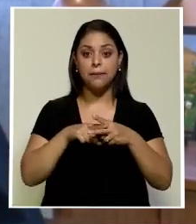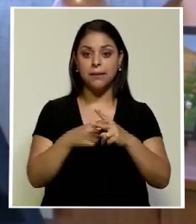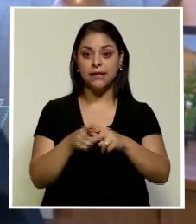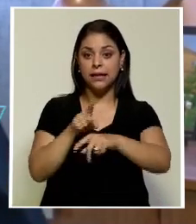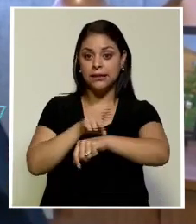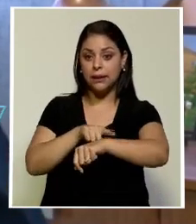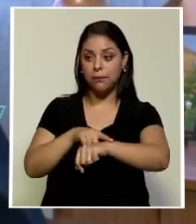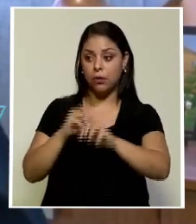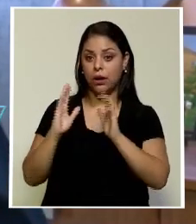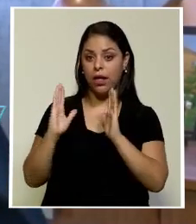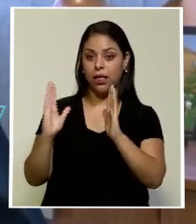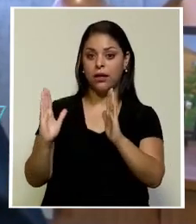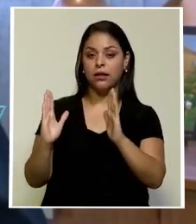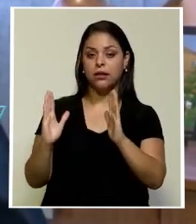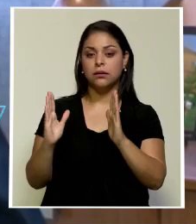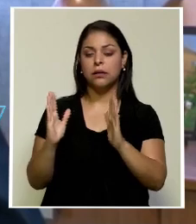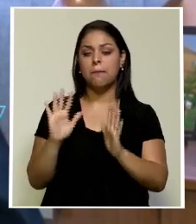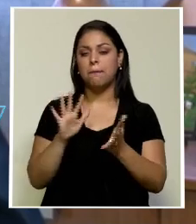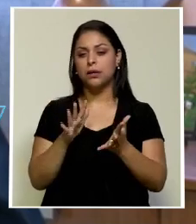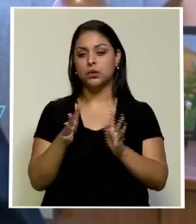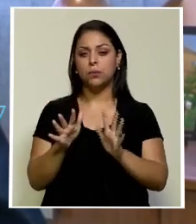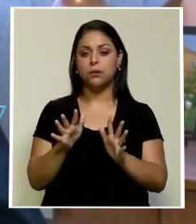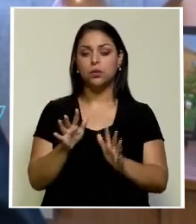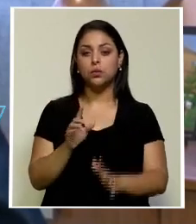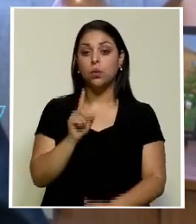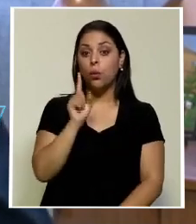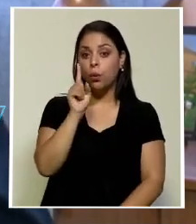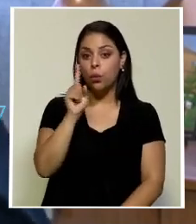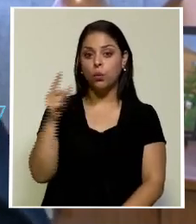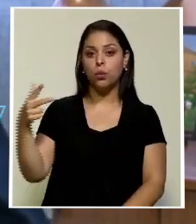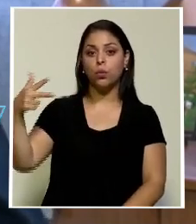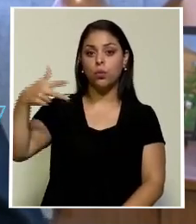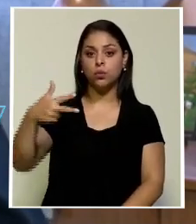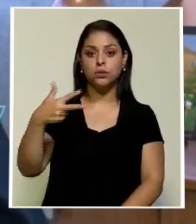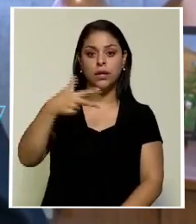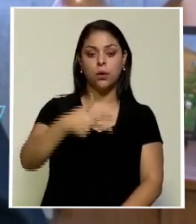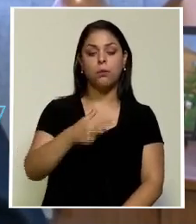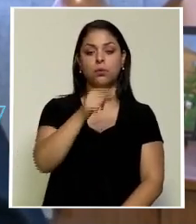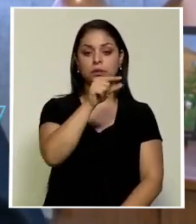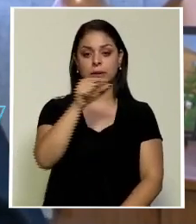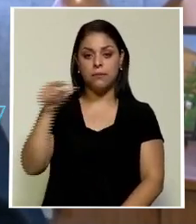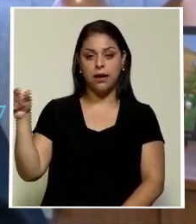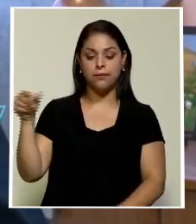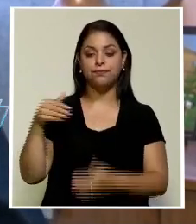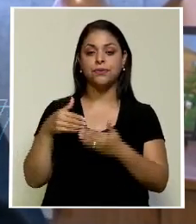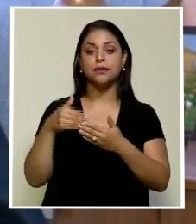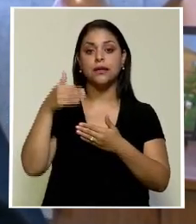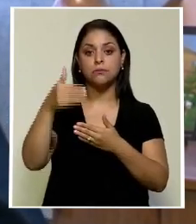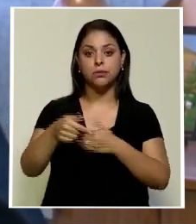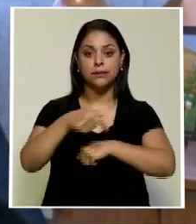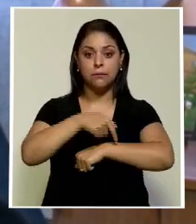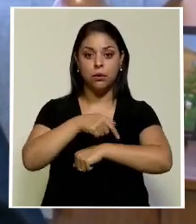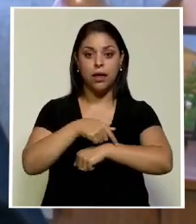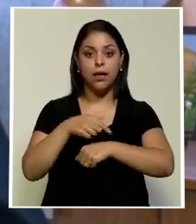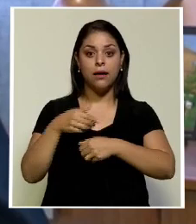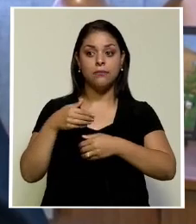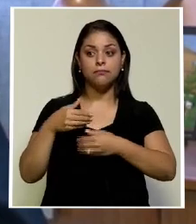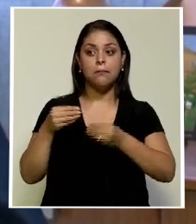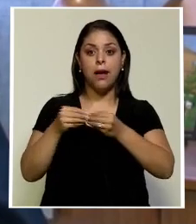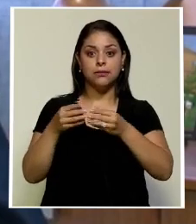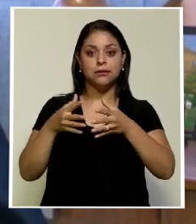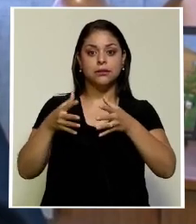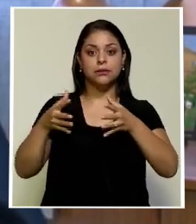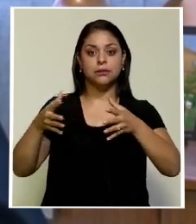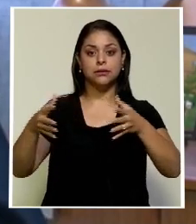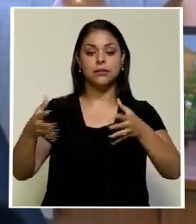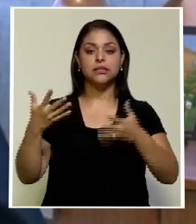menos un crucero, al menos un crucero por semana. Luego, conforme la temporada va avanzando,